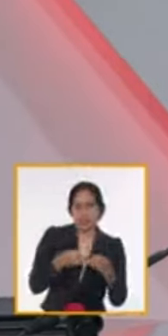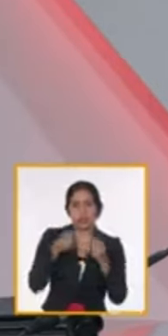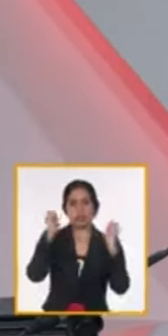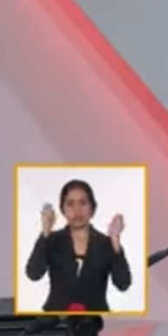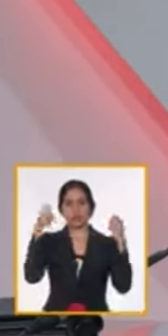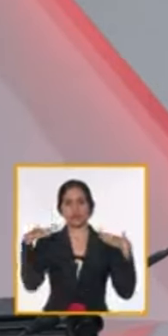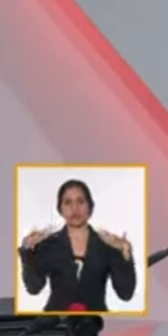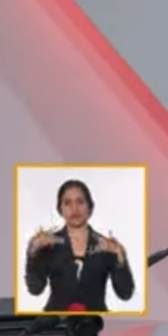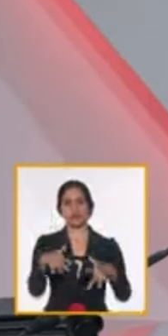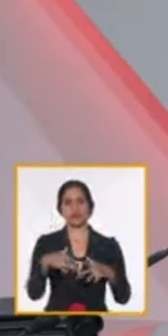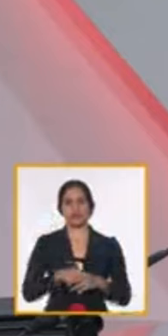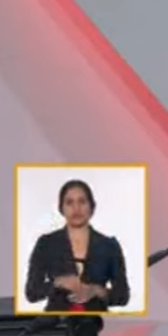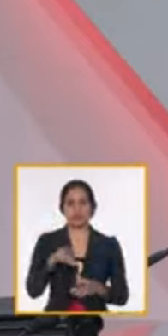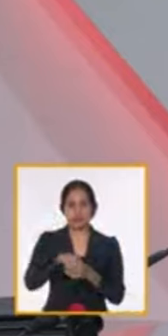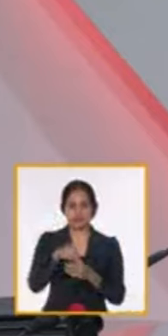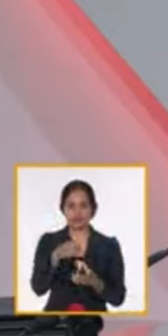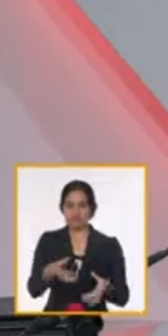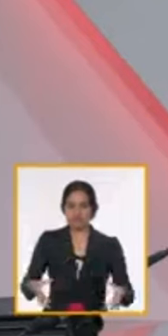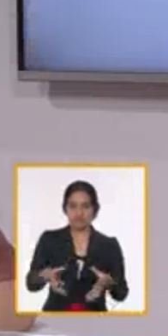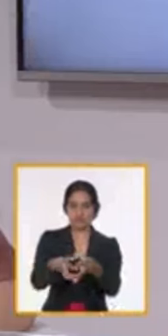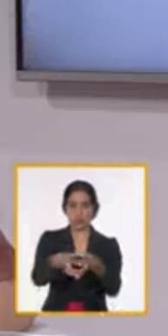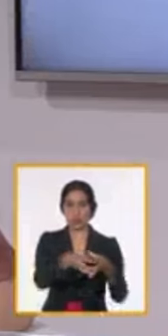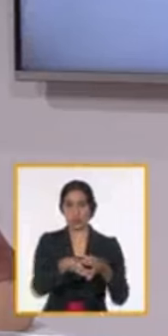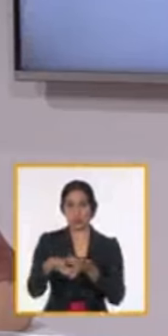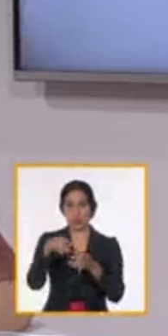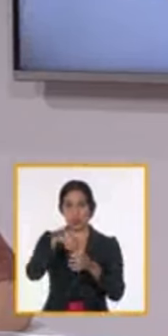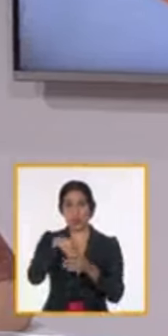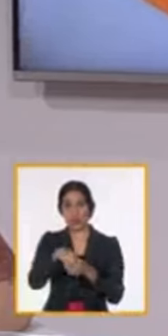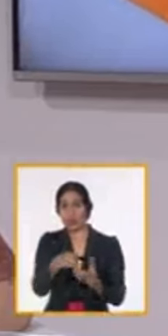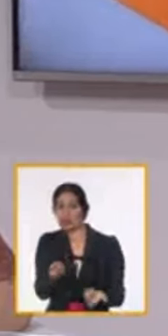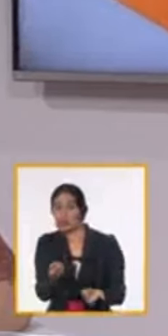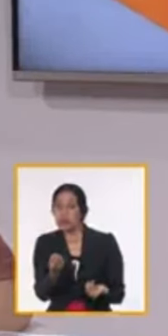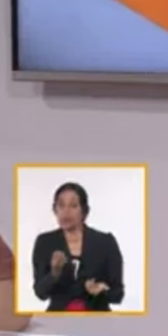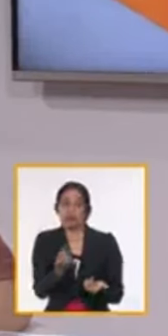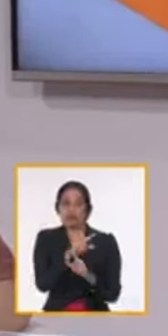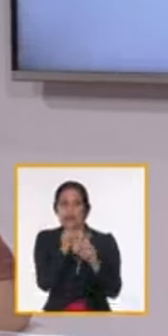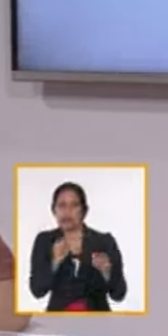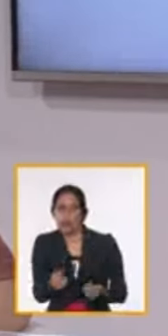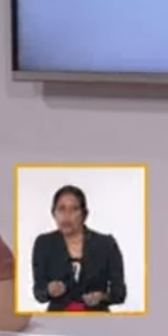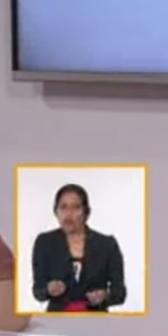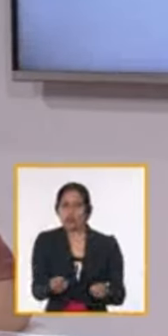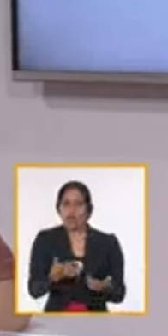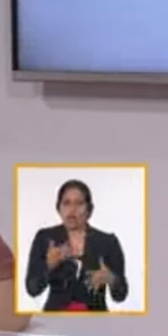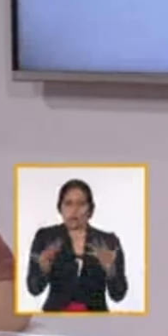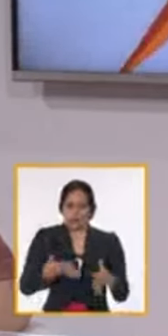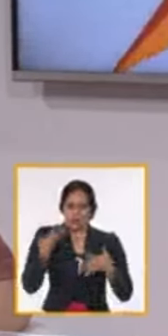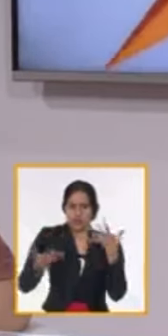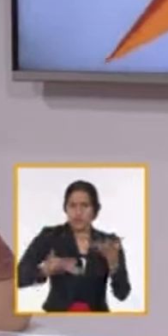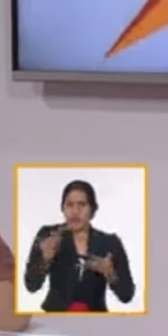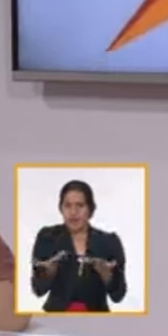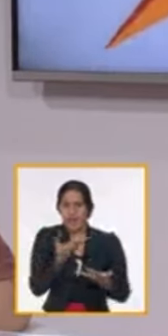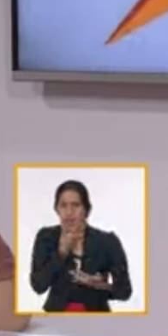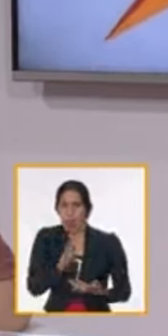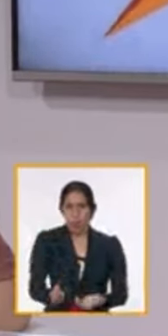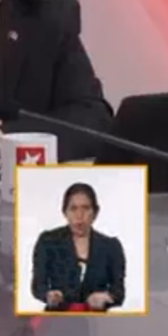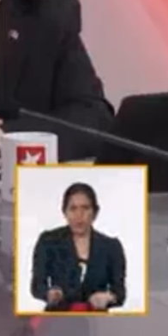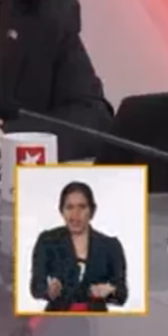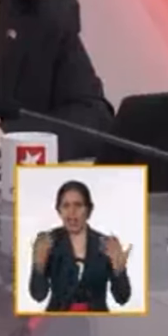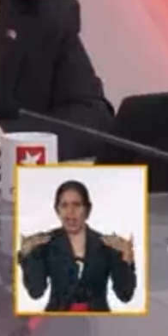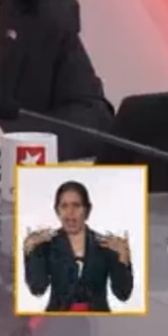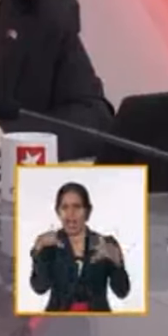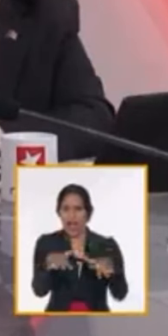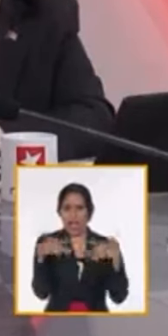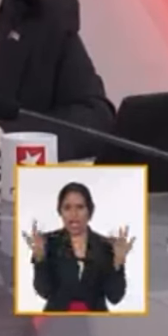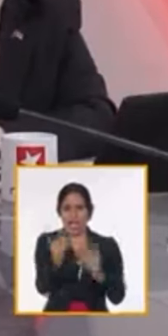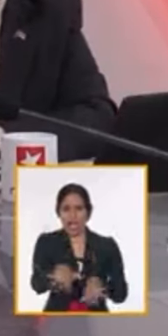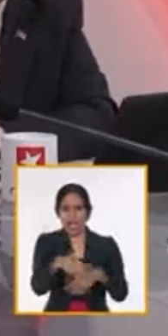la movilización de los jóvenes? ¿Qué elementos motivaron a los jóvenes en Pensilvania a salir al campus universitario? ¿Cuáles